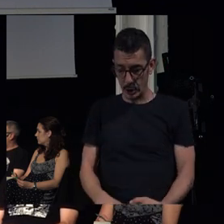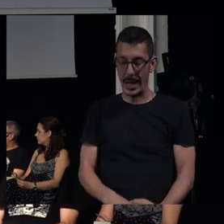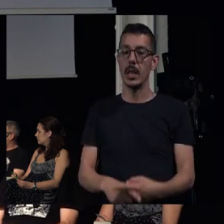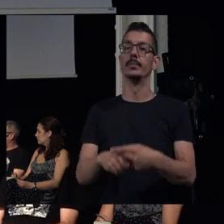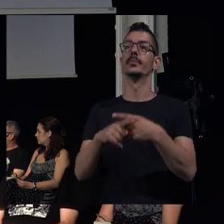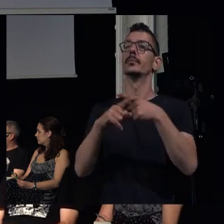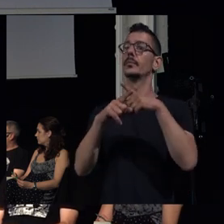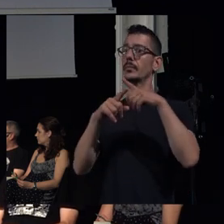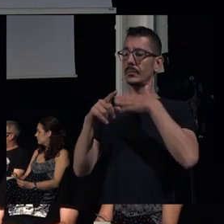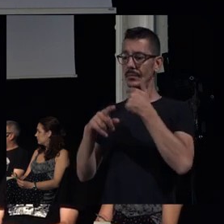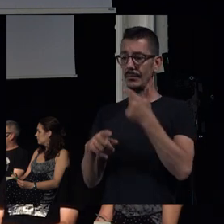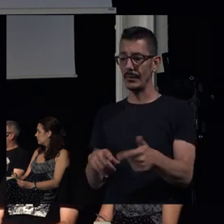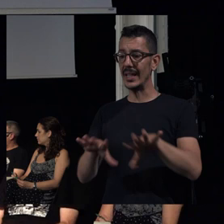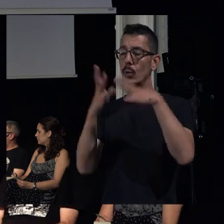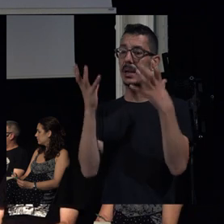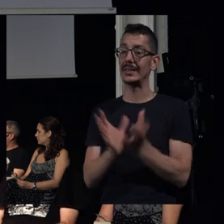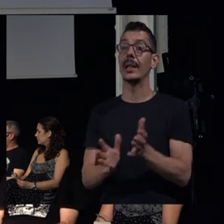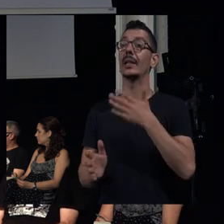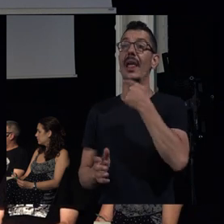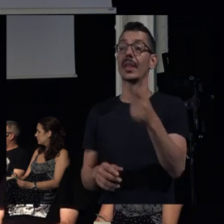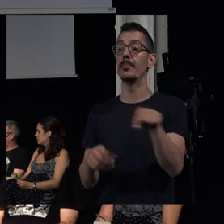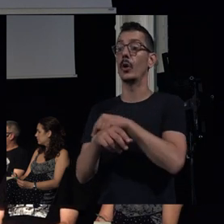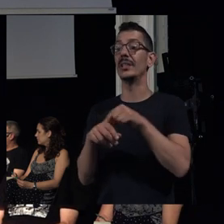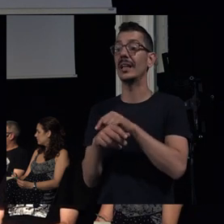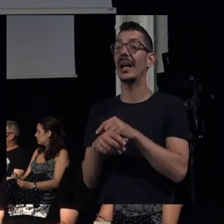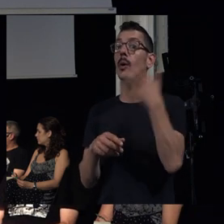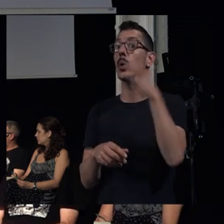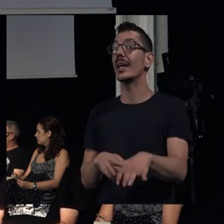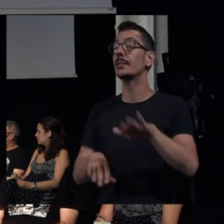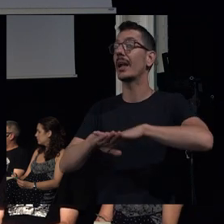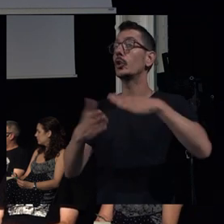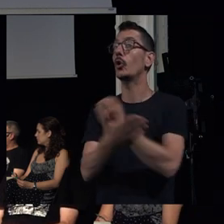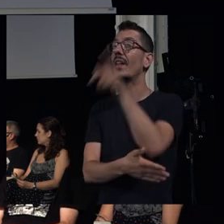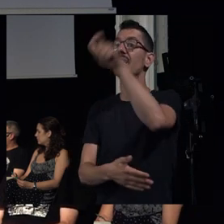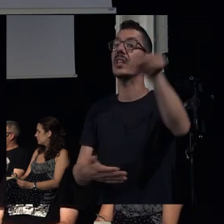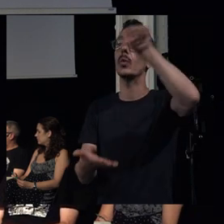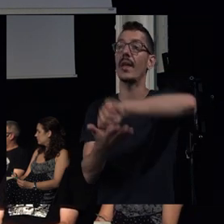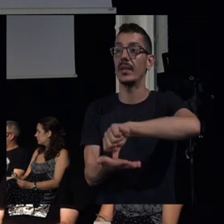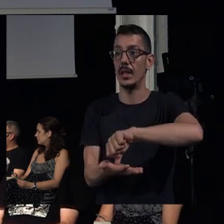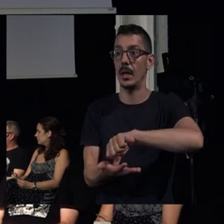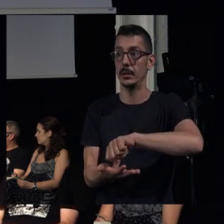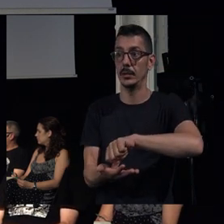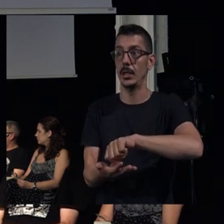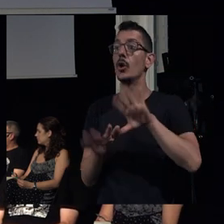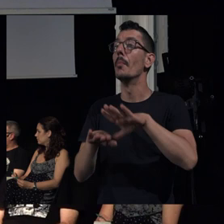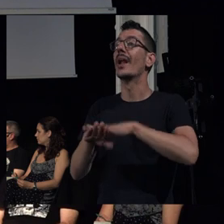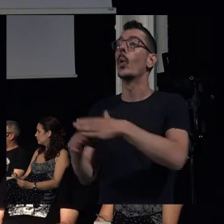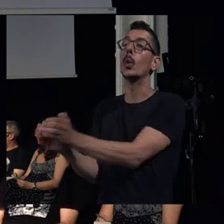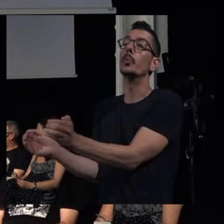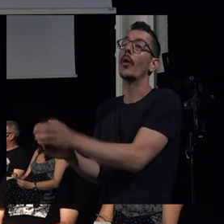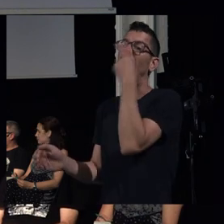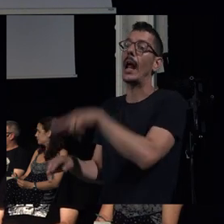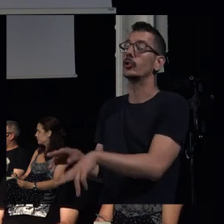son para toda la ciudadanía, no son para estos raritos que están ahí, que bueno, pues mira, les voy a dar yo sus cosicas. No,